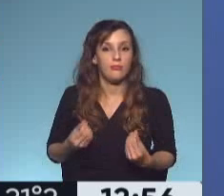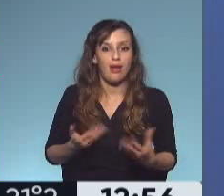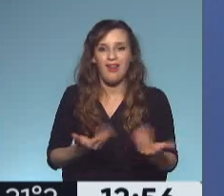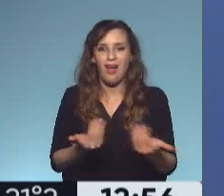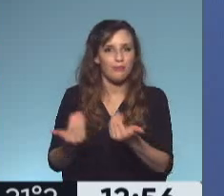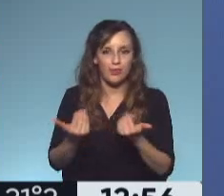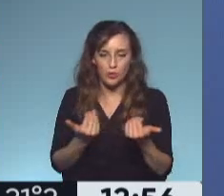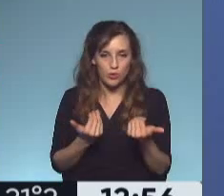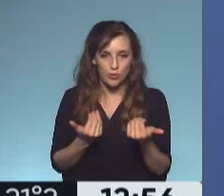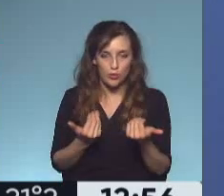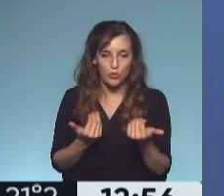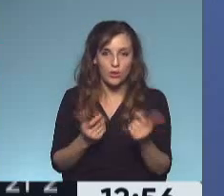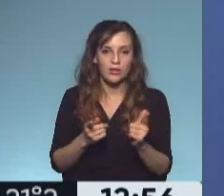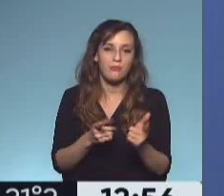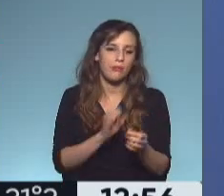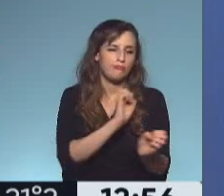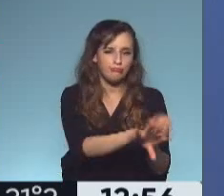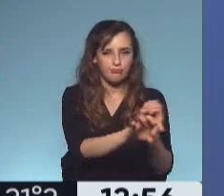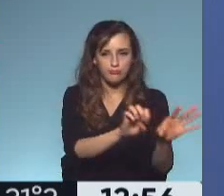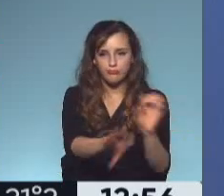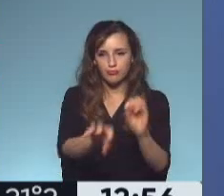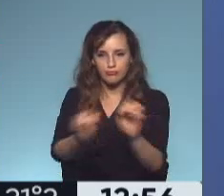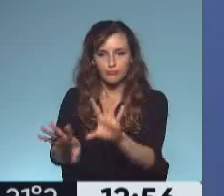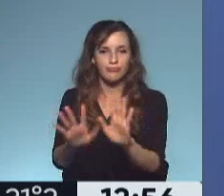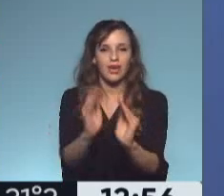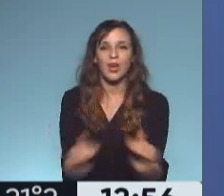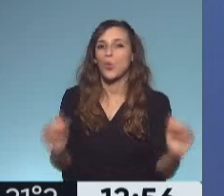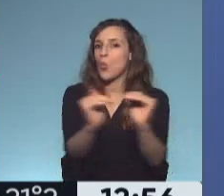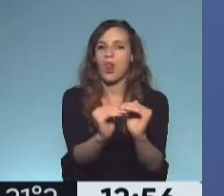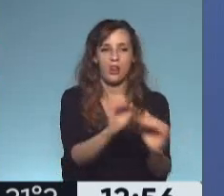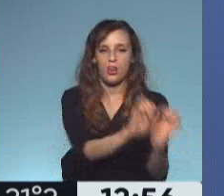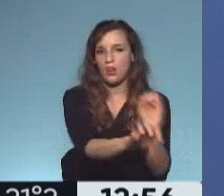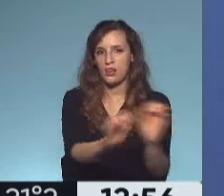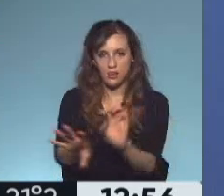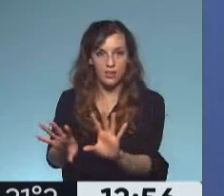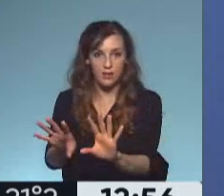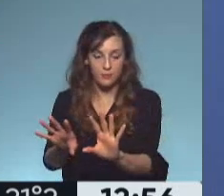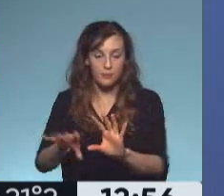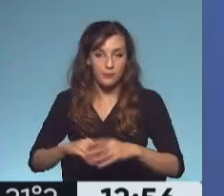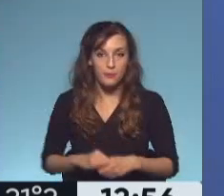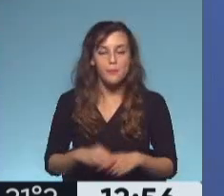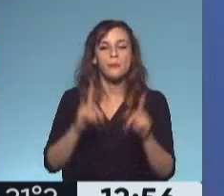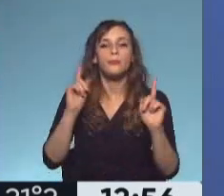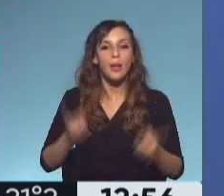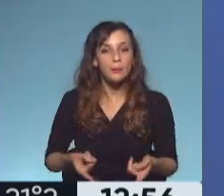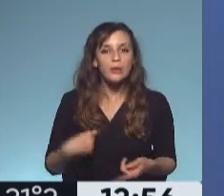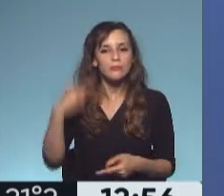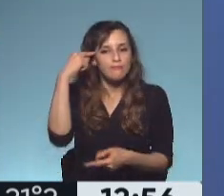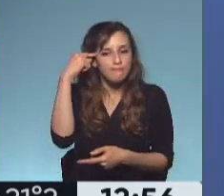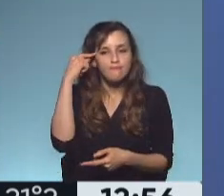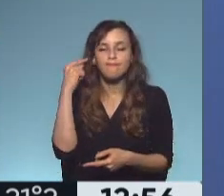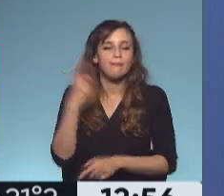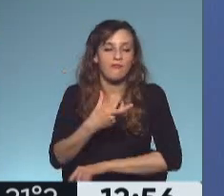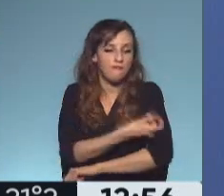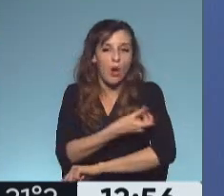y distribuirlas también en el territorio con un sentido de equidad, y eso es muy importante. Y también teniendo en cuenta que creemos que esta vacuna tiene que ser